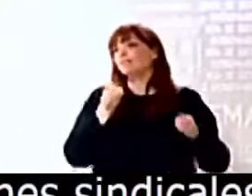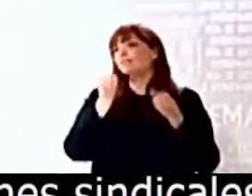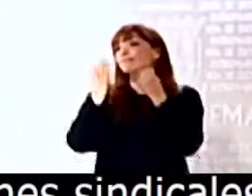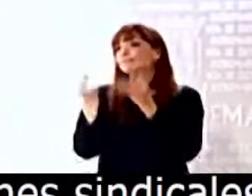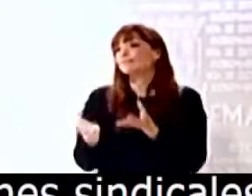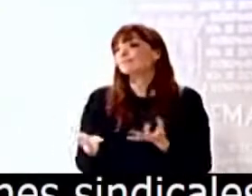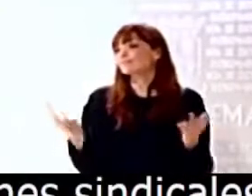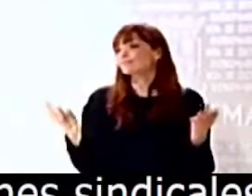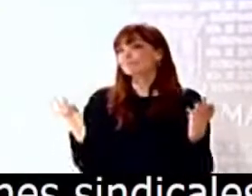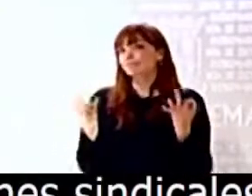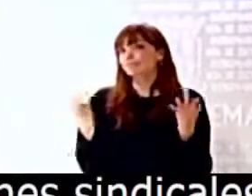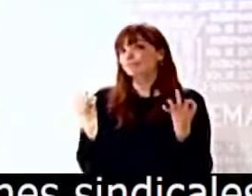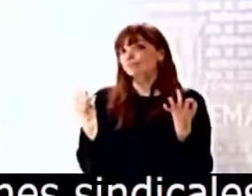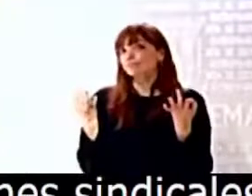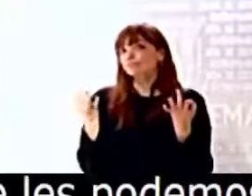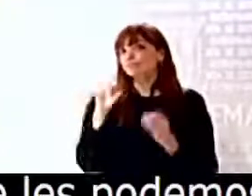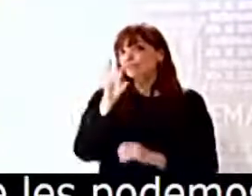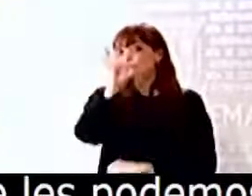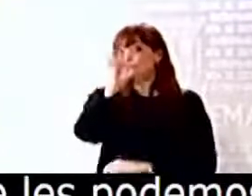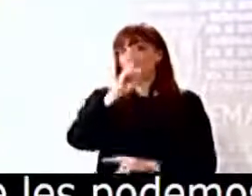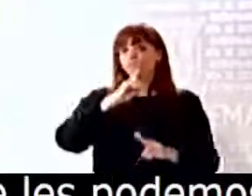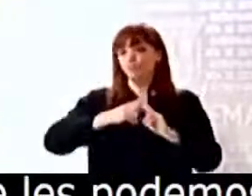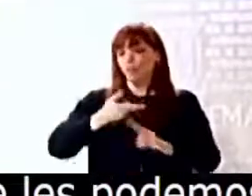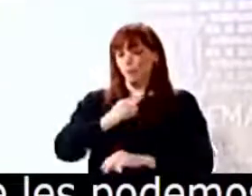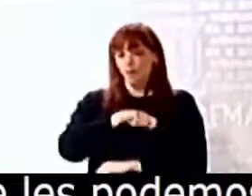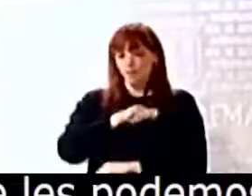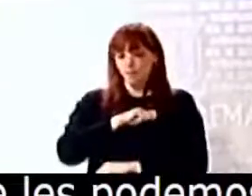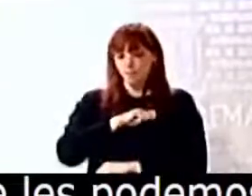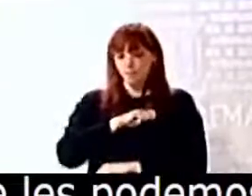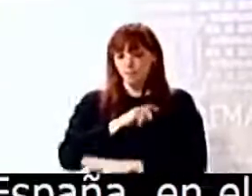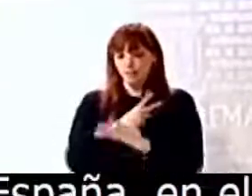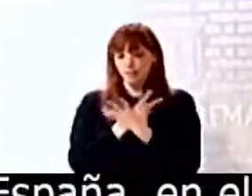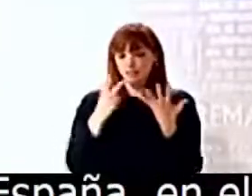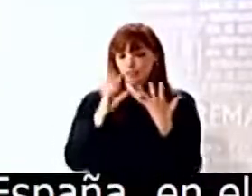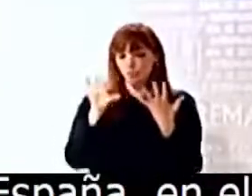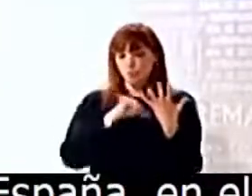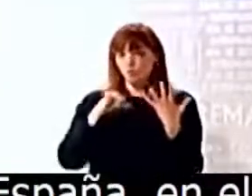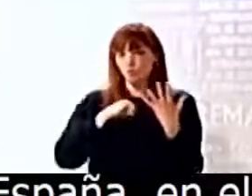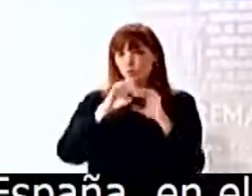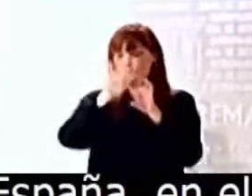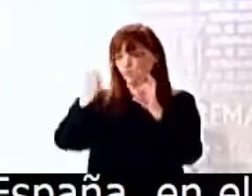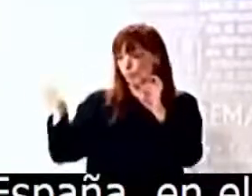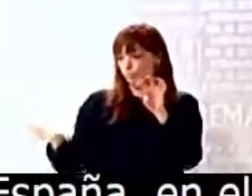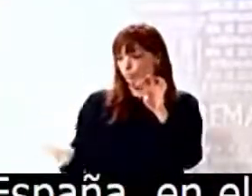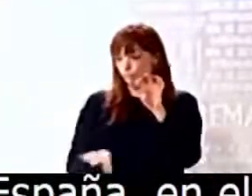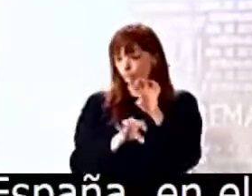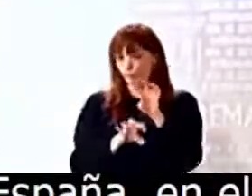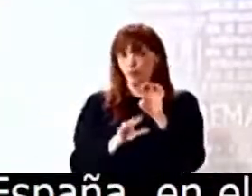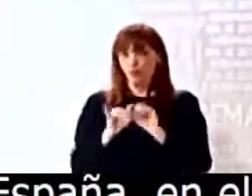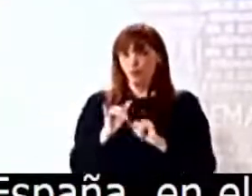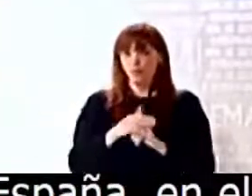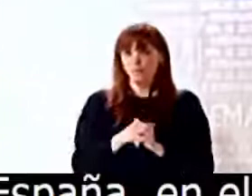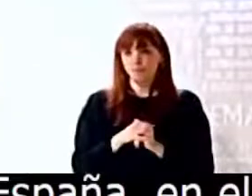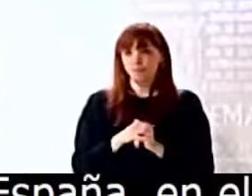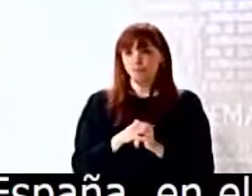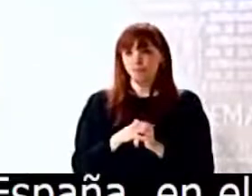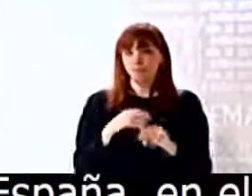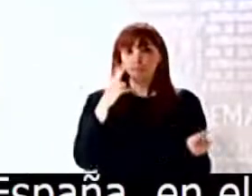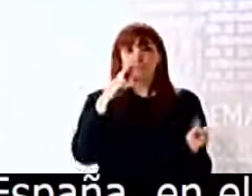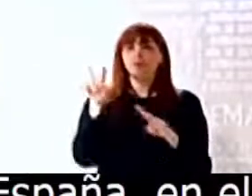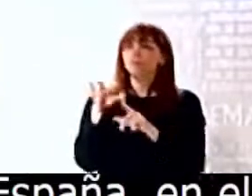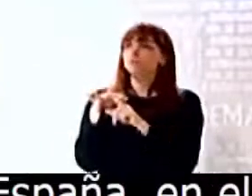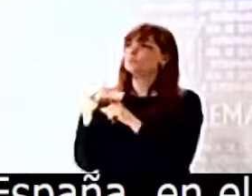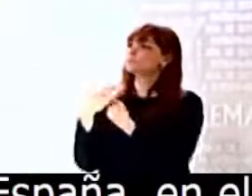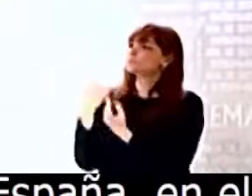que en un país que se llama España, en el que existen 17 comunidades autónomas, si vemos la situación